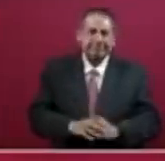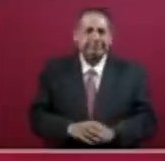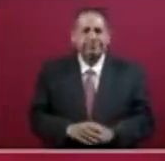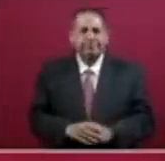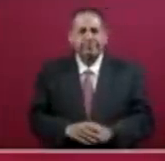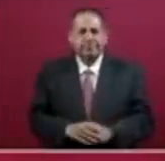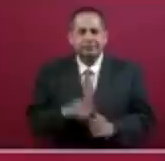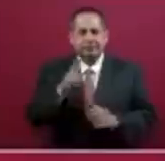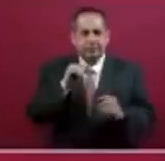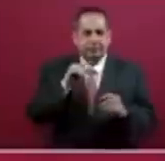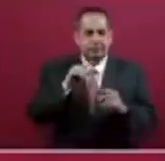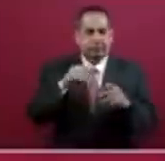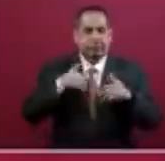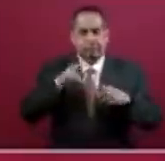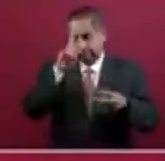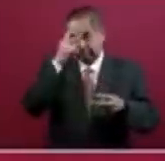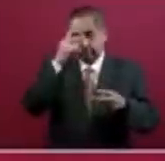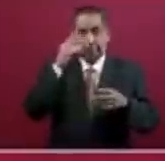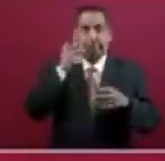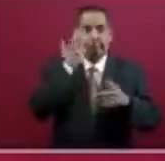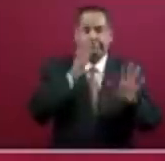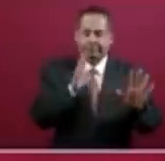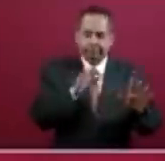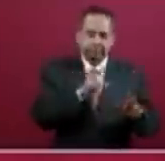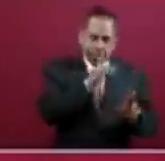que no se vaya a malinterpretar, pero